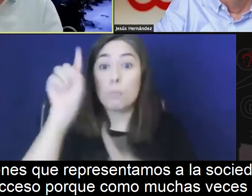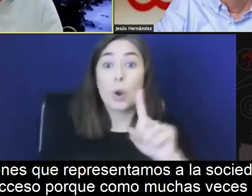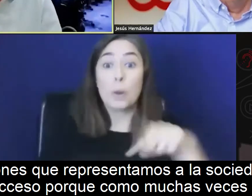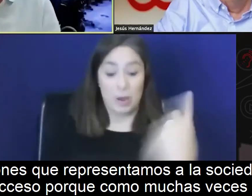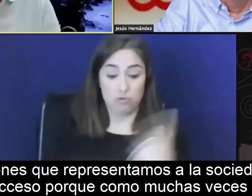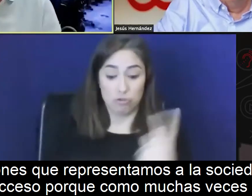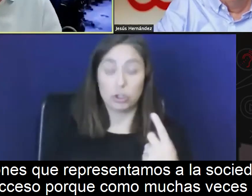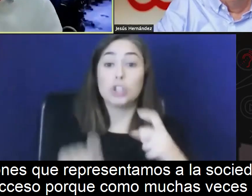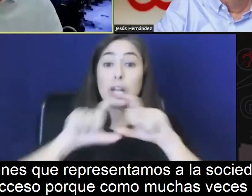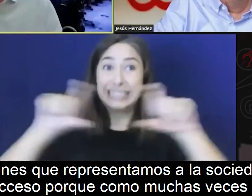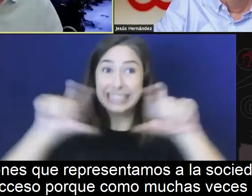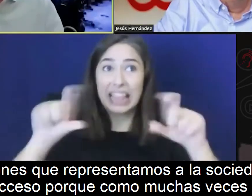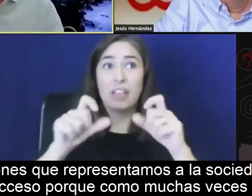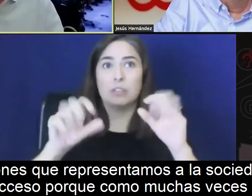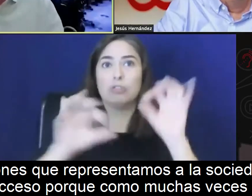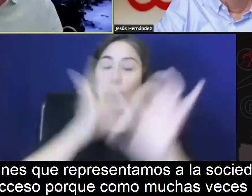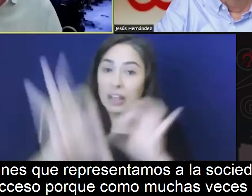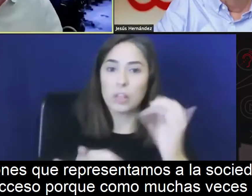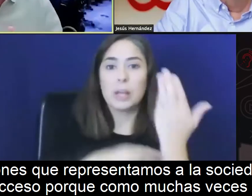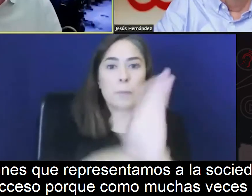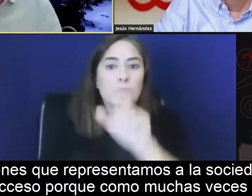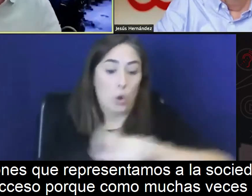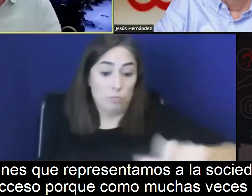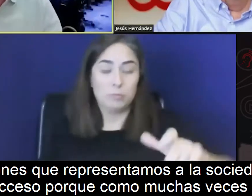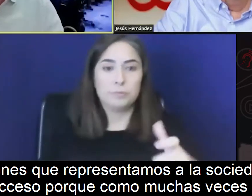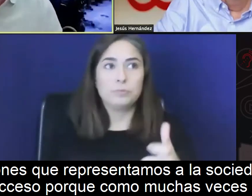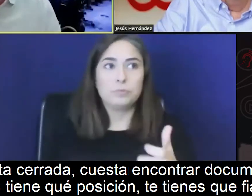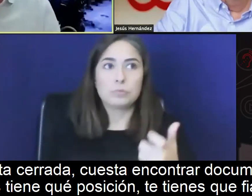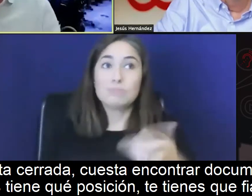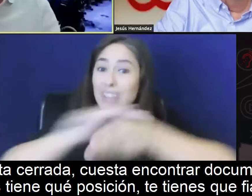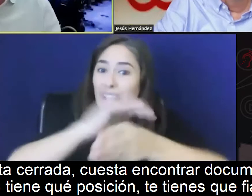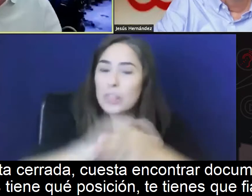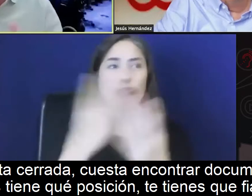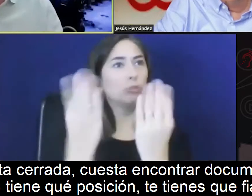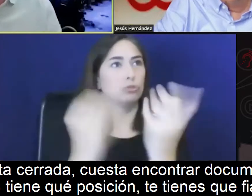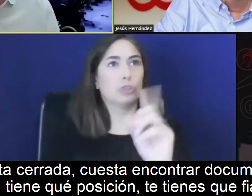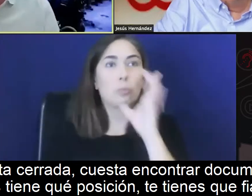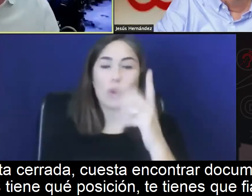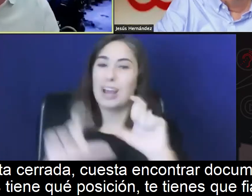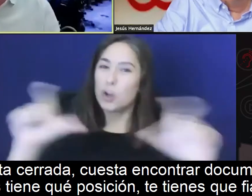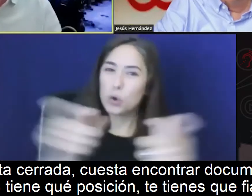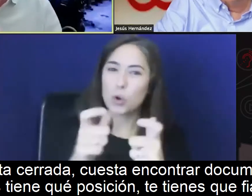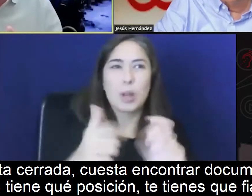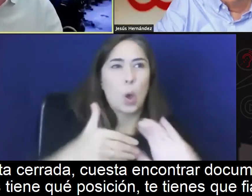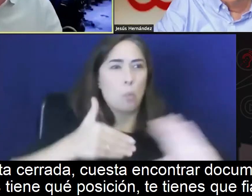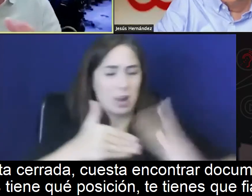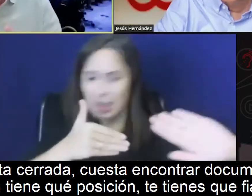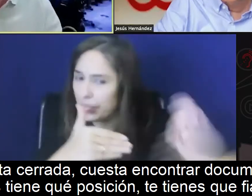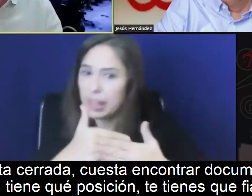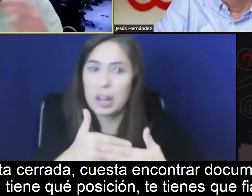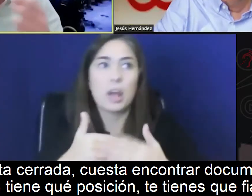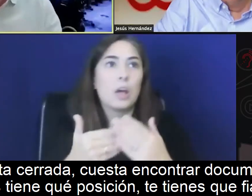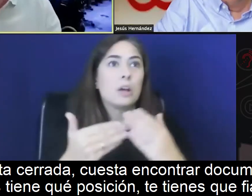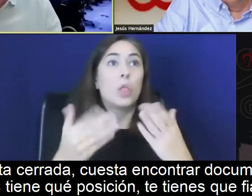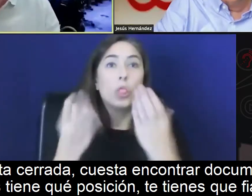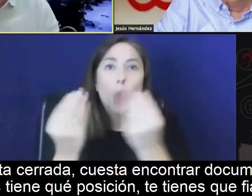no tenemos mucho acceso porque, como muchas veces las reuniones son a puerta cerrada, cuesta encontrar los documentos, no sabes qué país